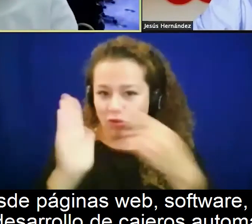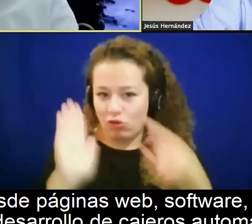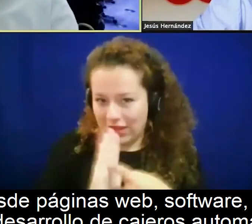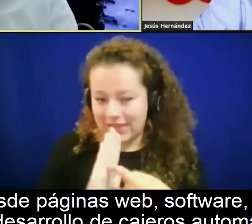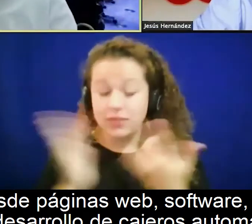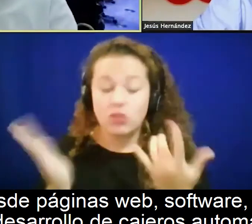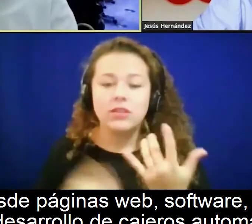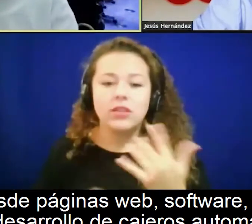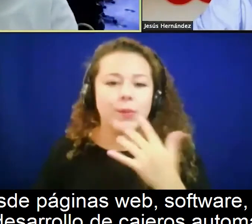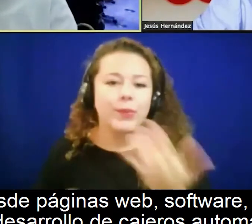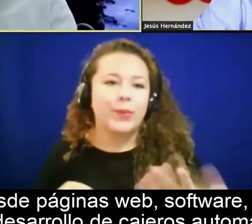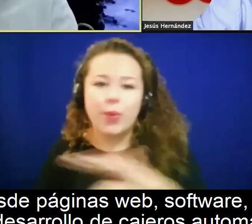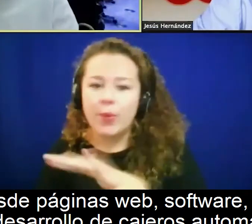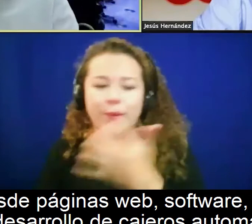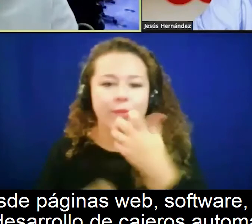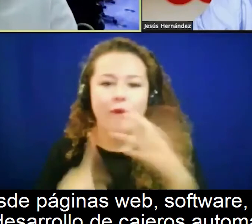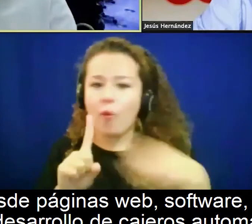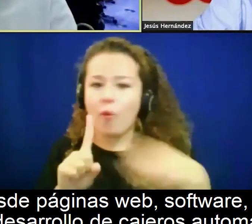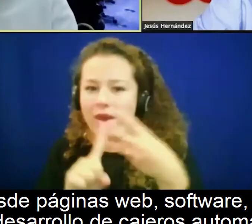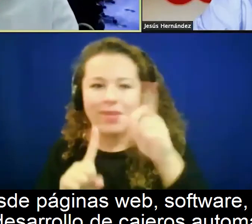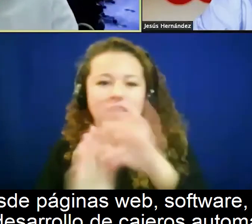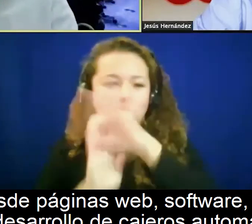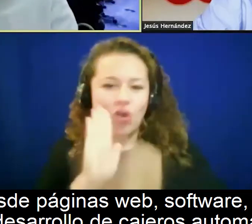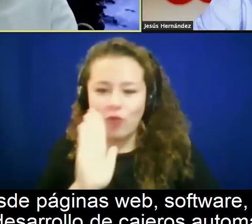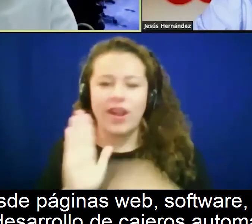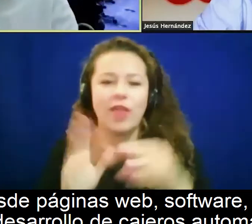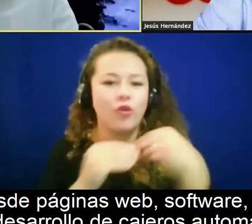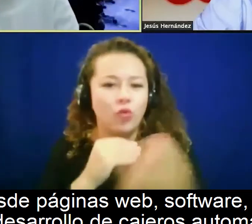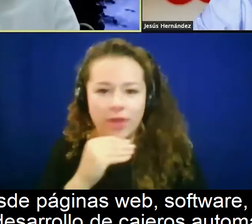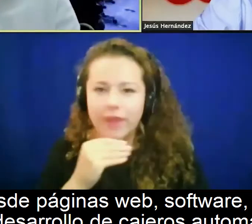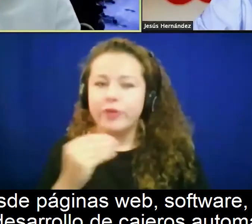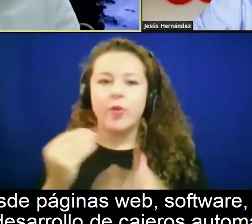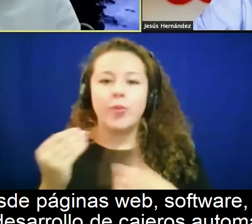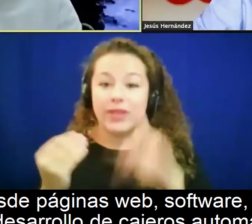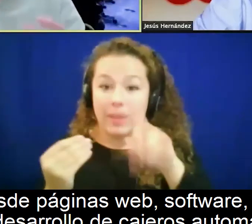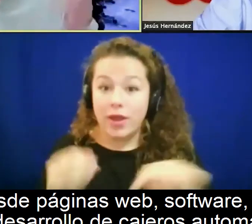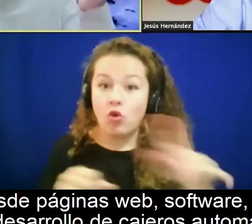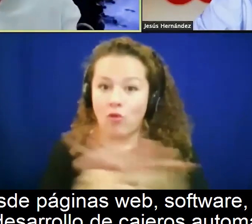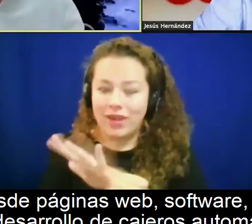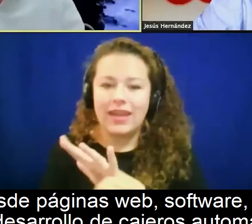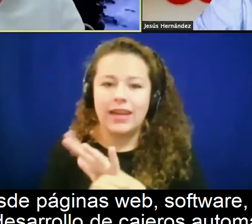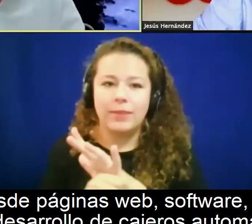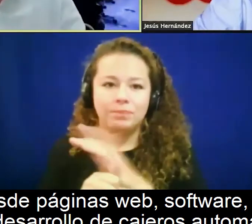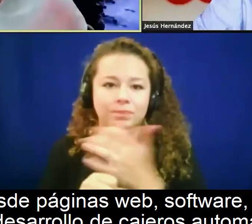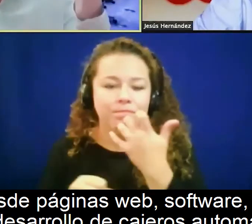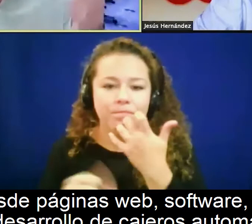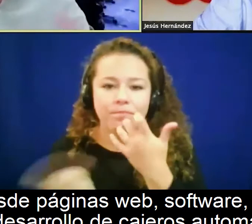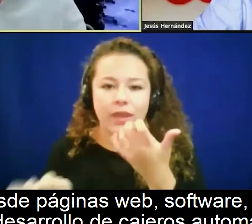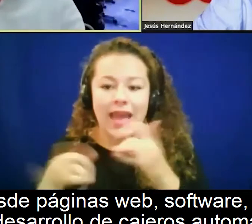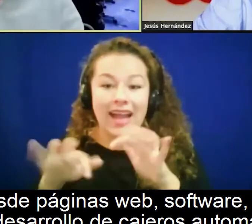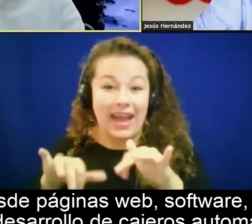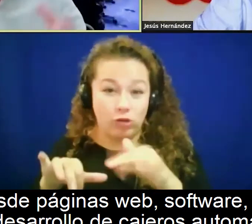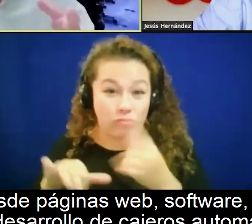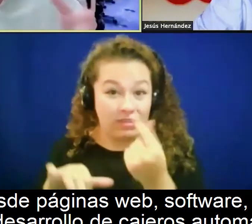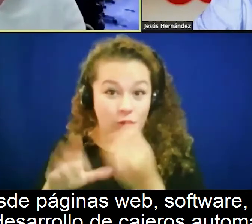cubre desde páginas web hasta software, documentos, puede cubrir el desarrollo de cajeros automáticos o